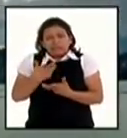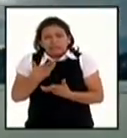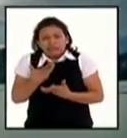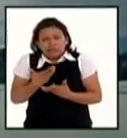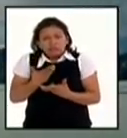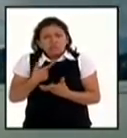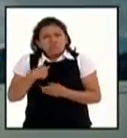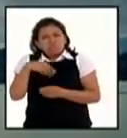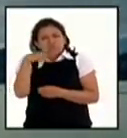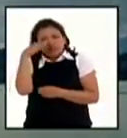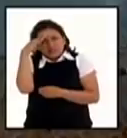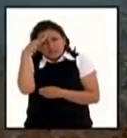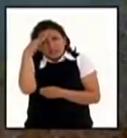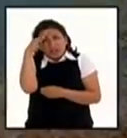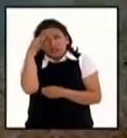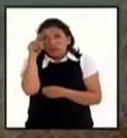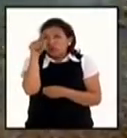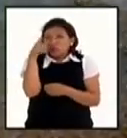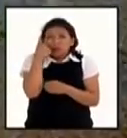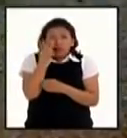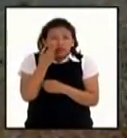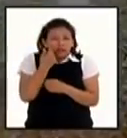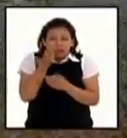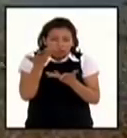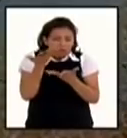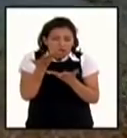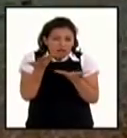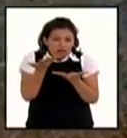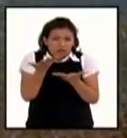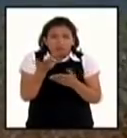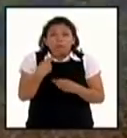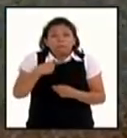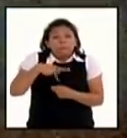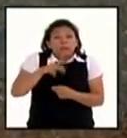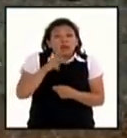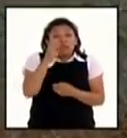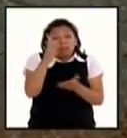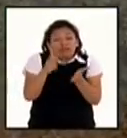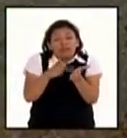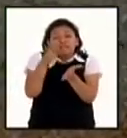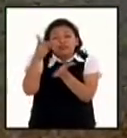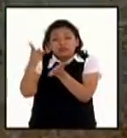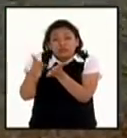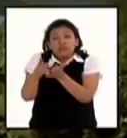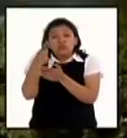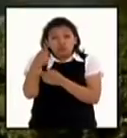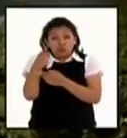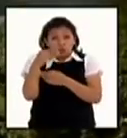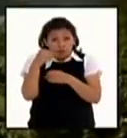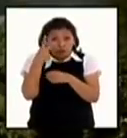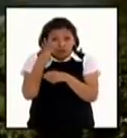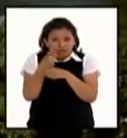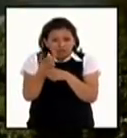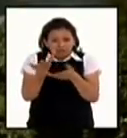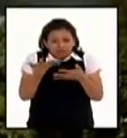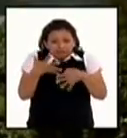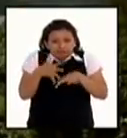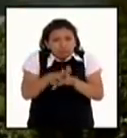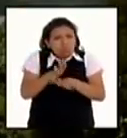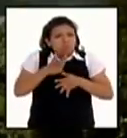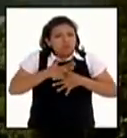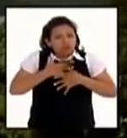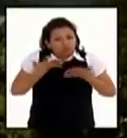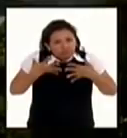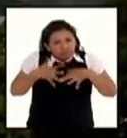a pensar hágase tu voluntad. Sin embargo, una vez cada tanto, tu voluntad se mezcla con la mía,